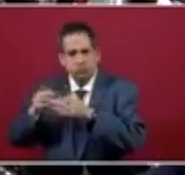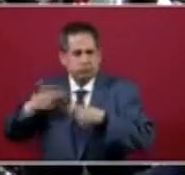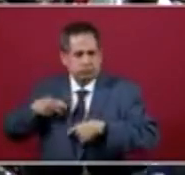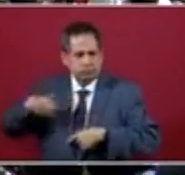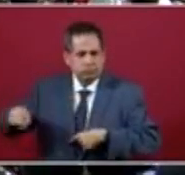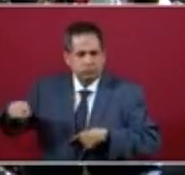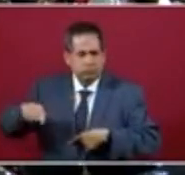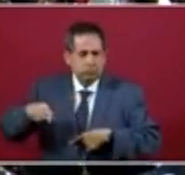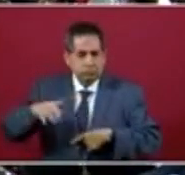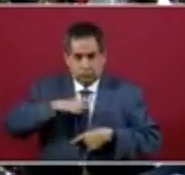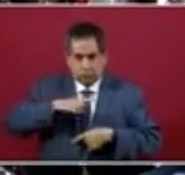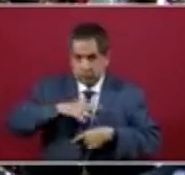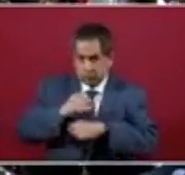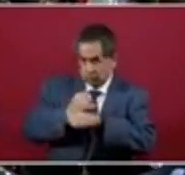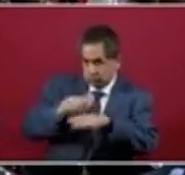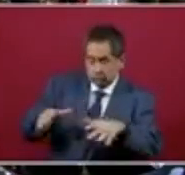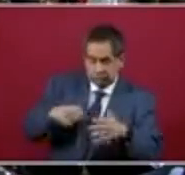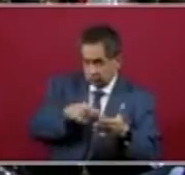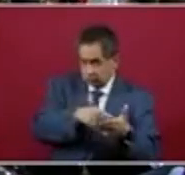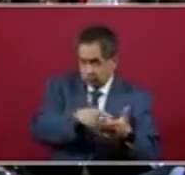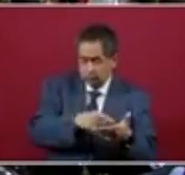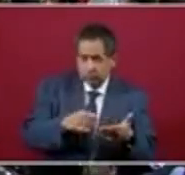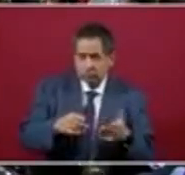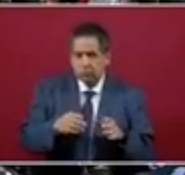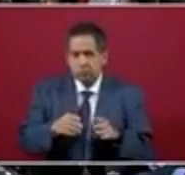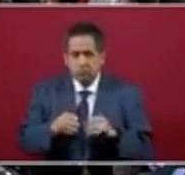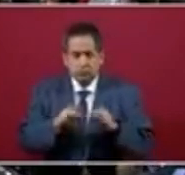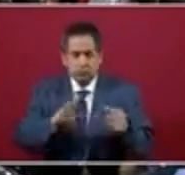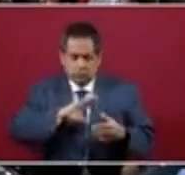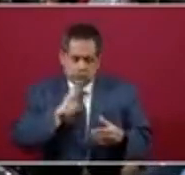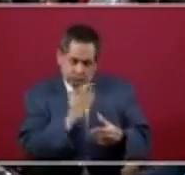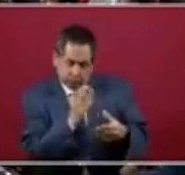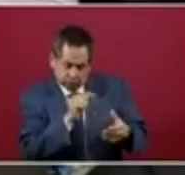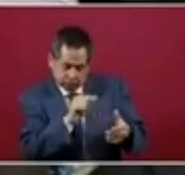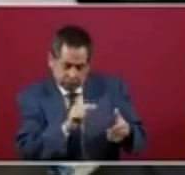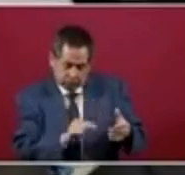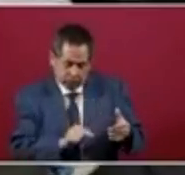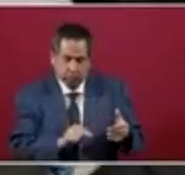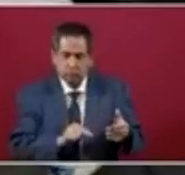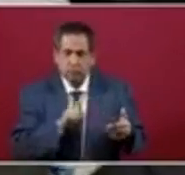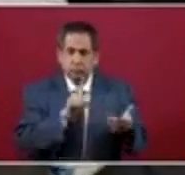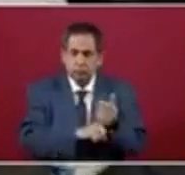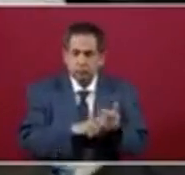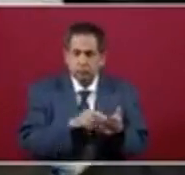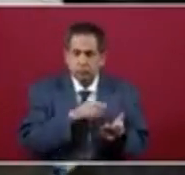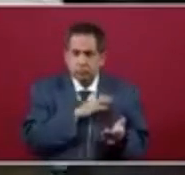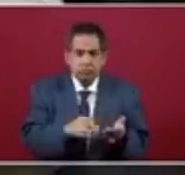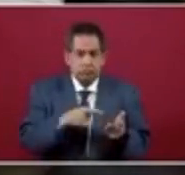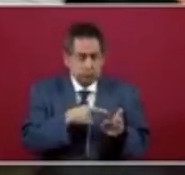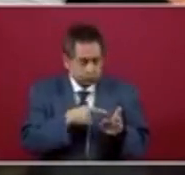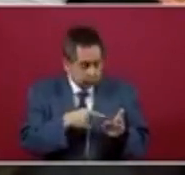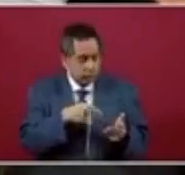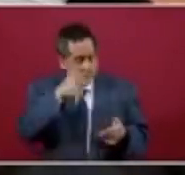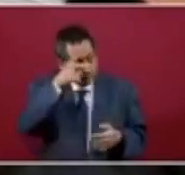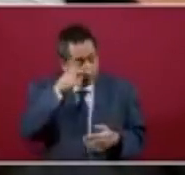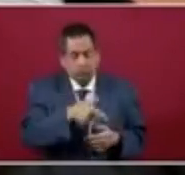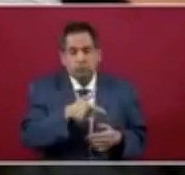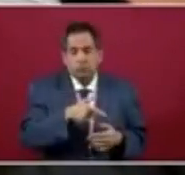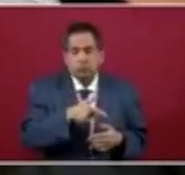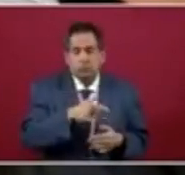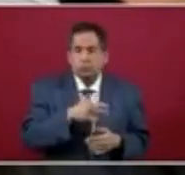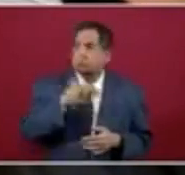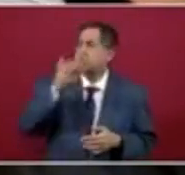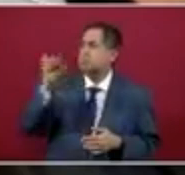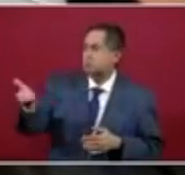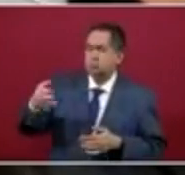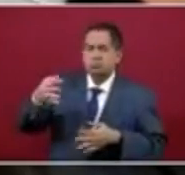ciudadanos, ¿hay información entonces en estos archivos de los que se pueda partir para pedir